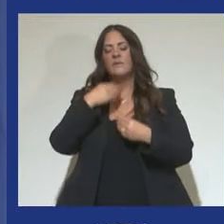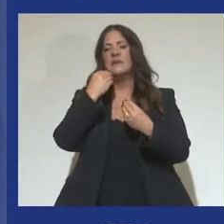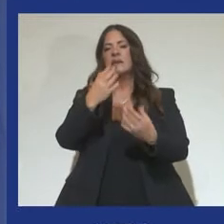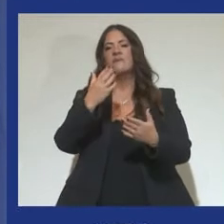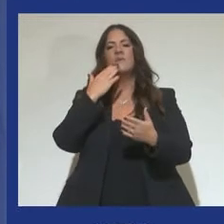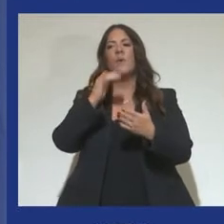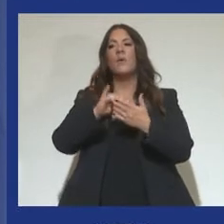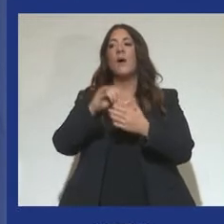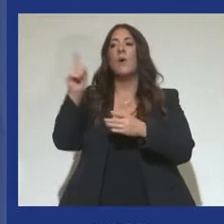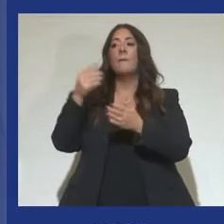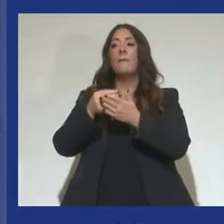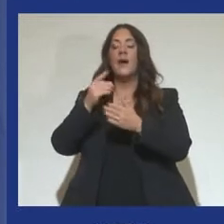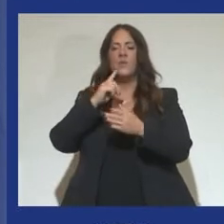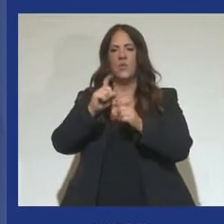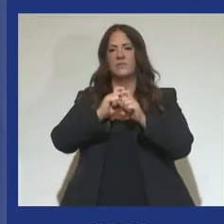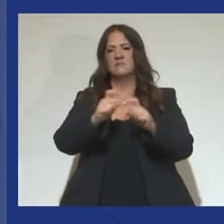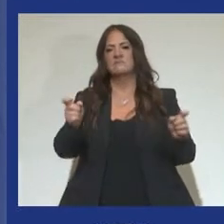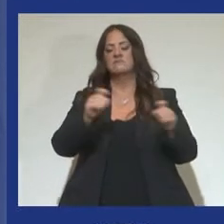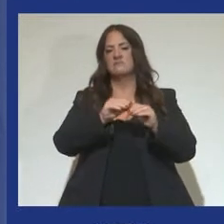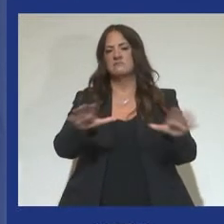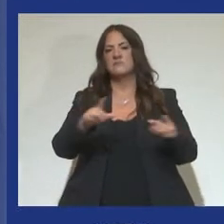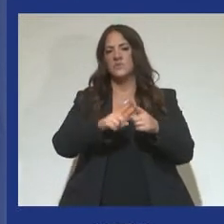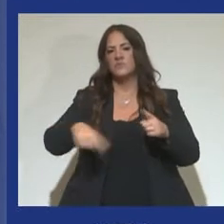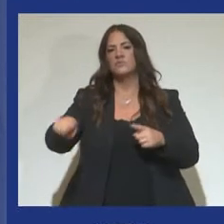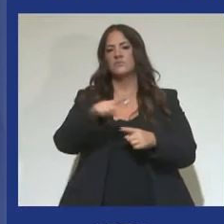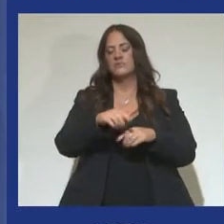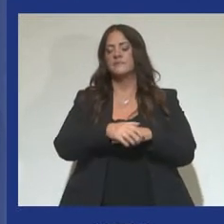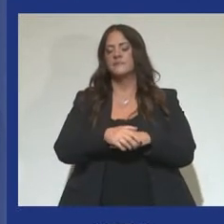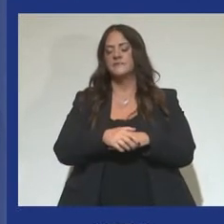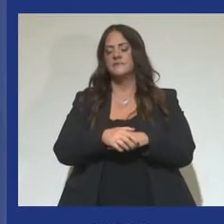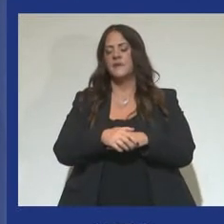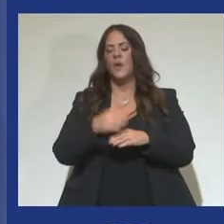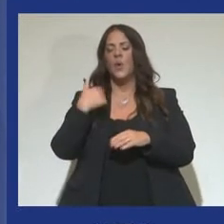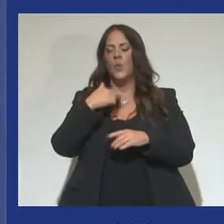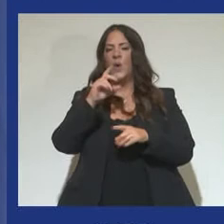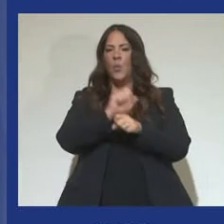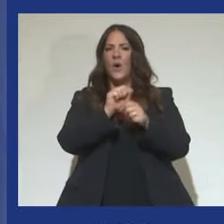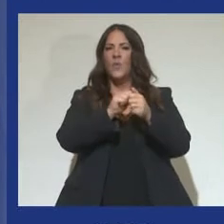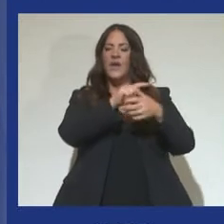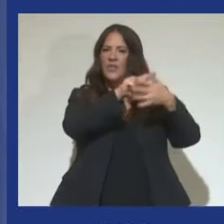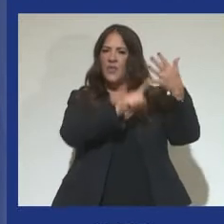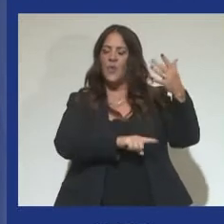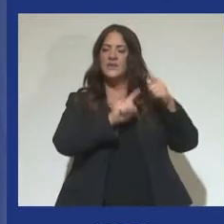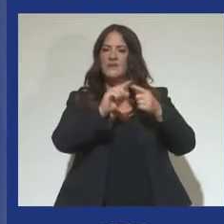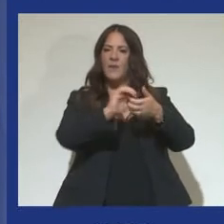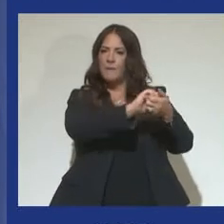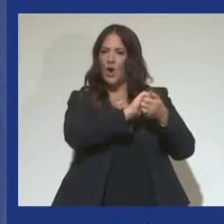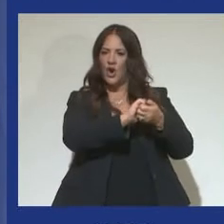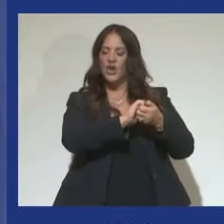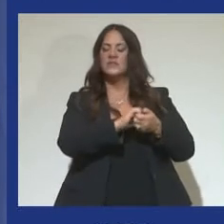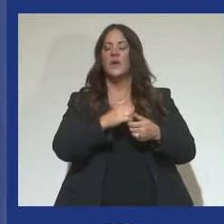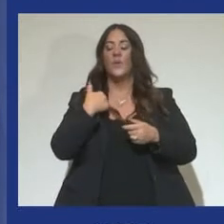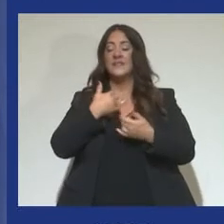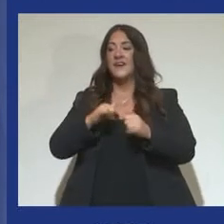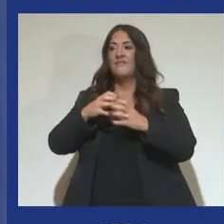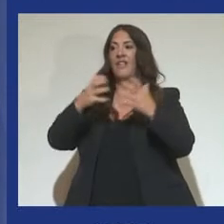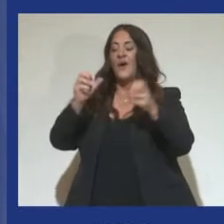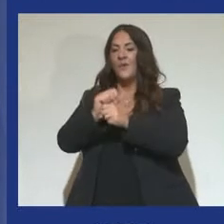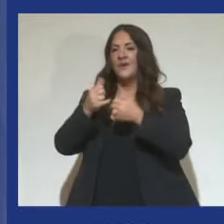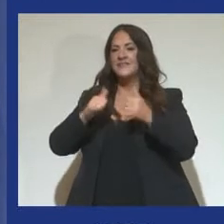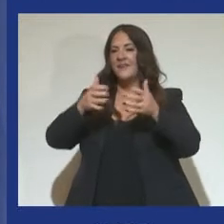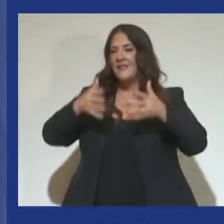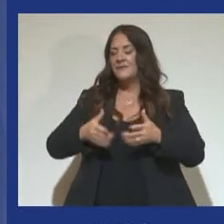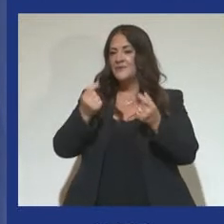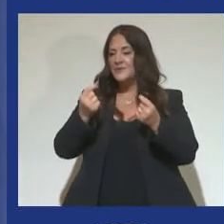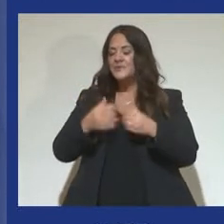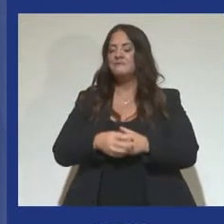trabajando ampliamente de adónde serán distribuidos esos dólares de modo que trabajaremos con estos colaboradores nos falta mucho por hacer pero al final